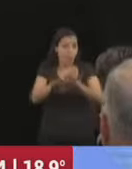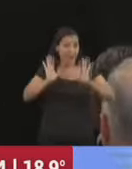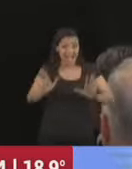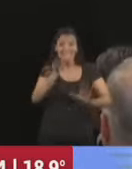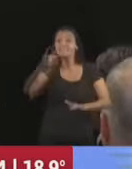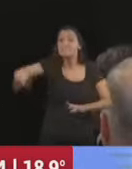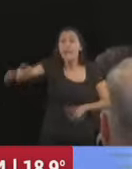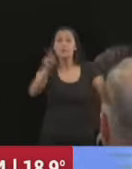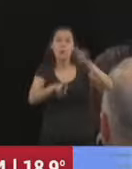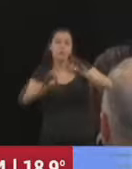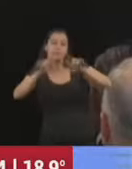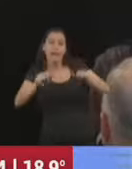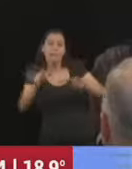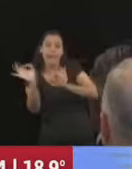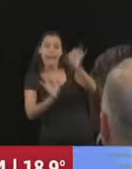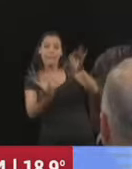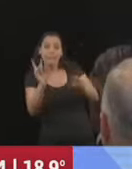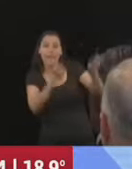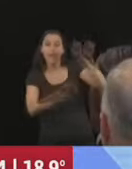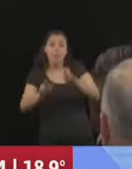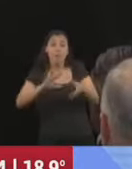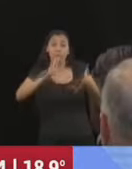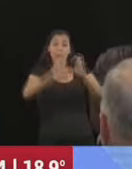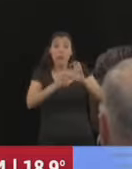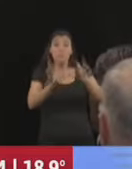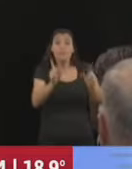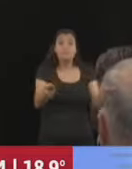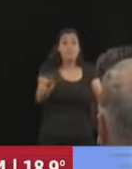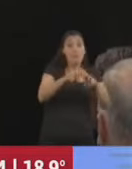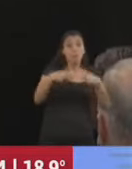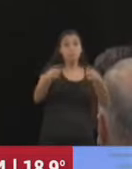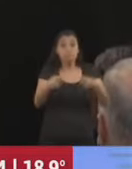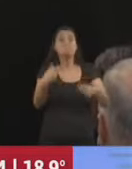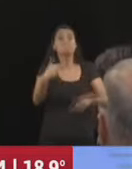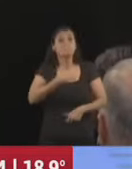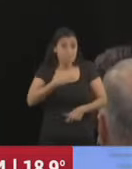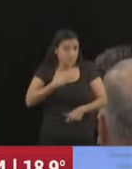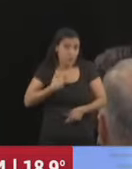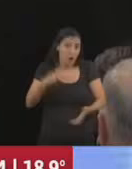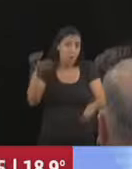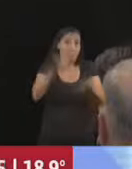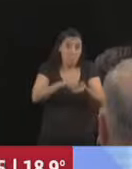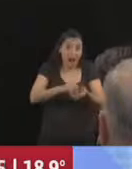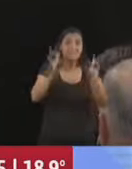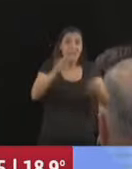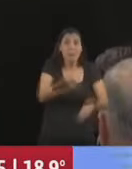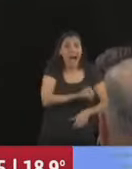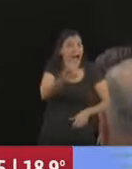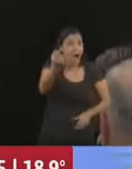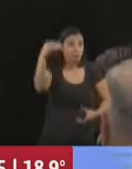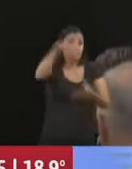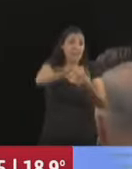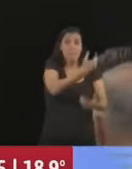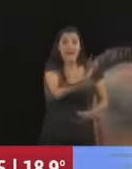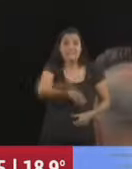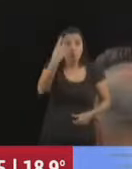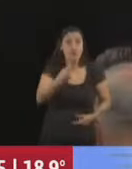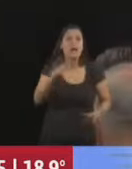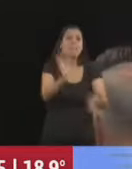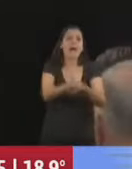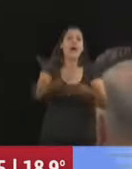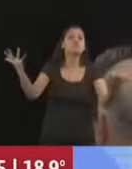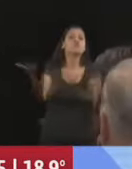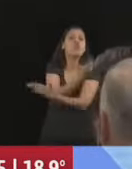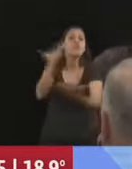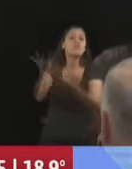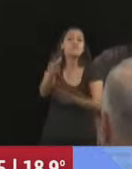gente, hay muchos expositores, es muy grande. Sí, lo pude saludar, lo esperamos junto al gobernador de la provincia de Córdoba, al gobernador